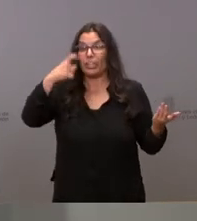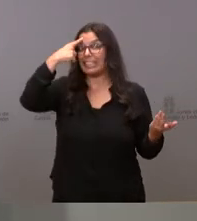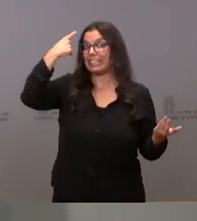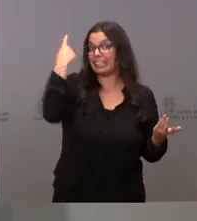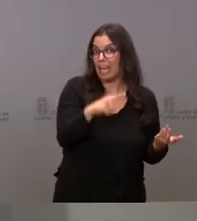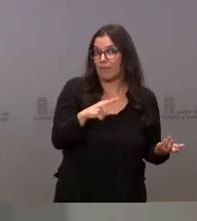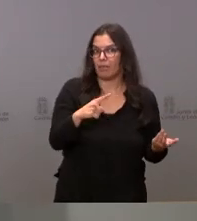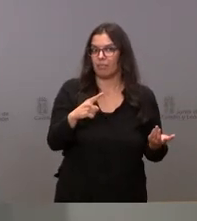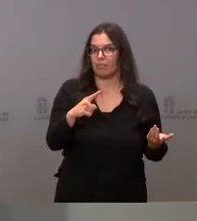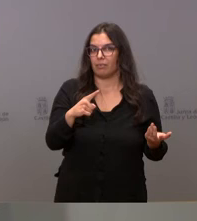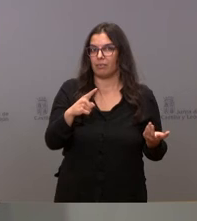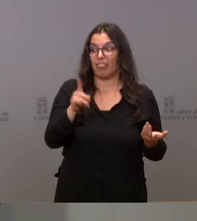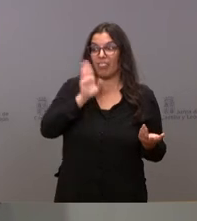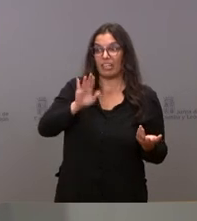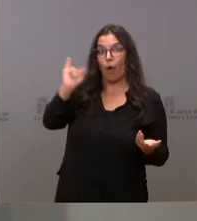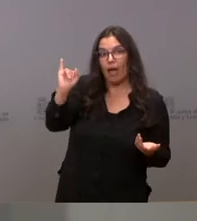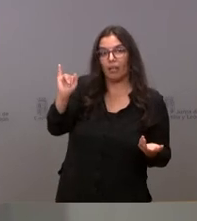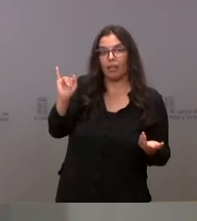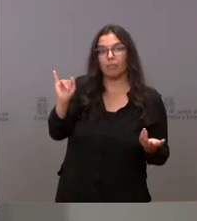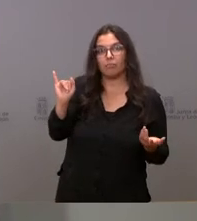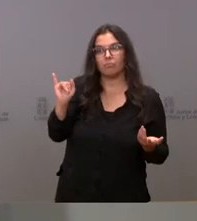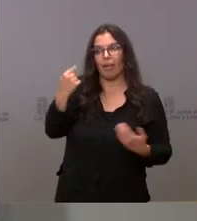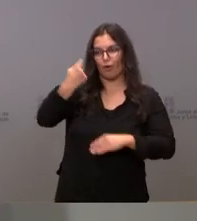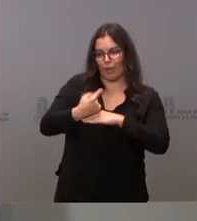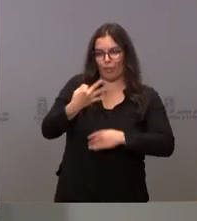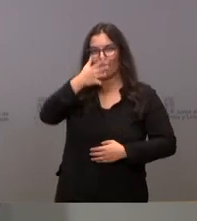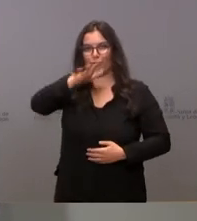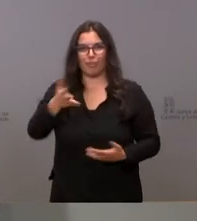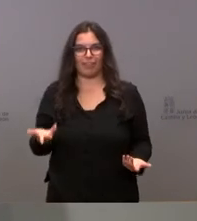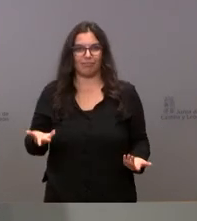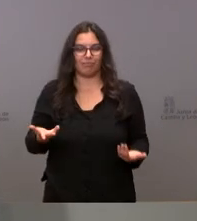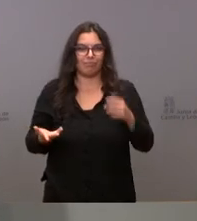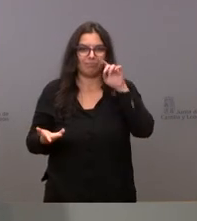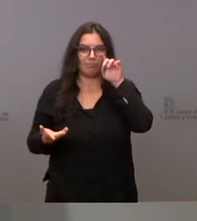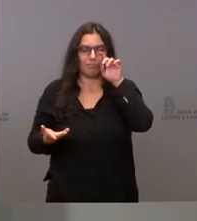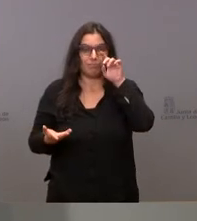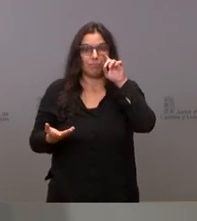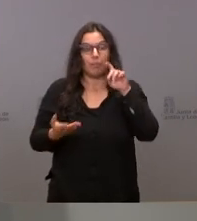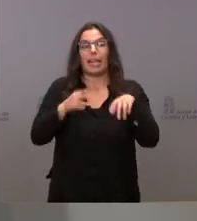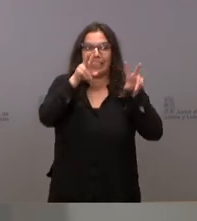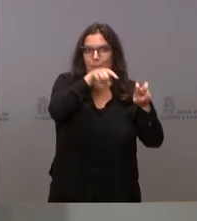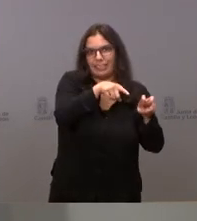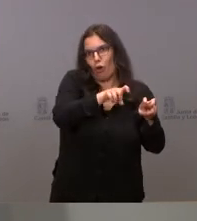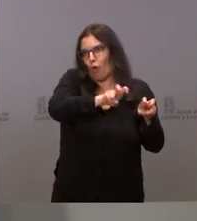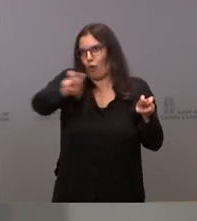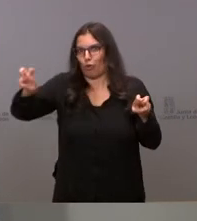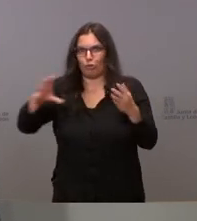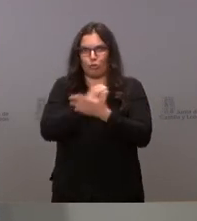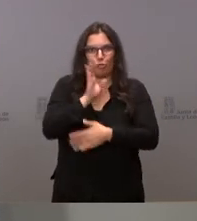la existencia de un delito está en su obligación de denunciar. Esto lo digo para esto y para todos los